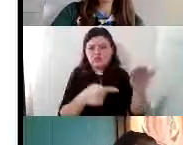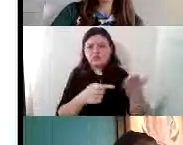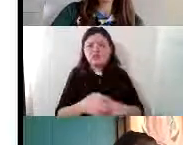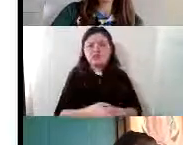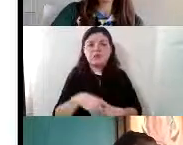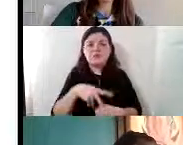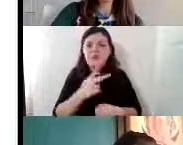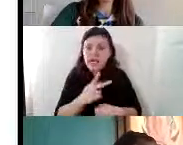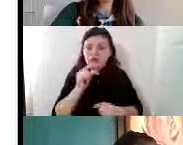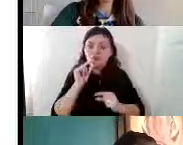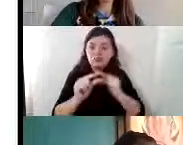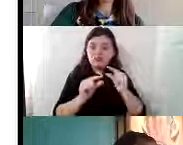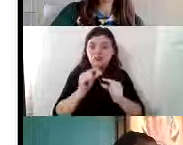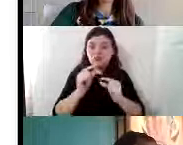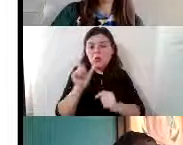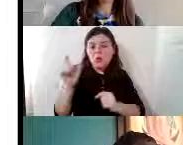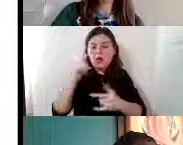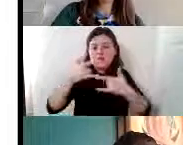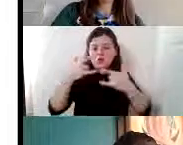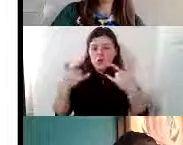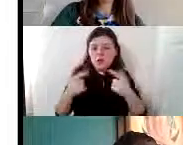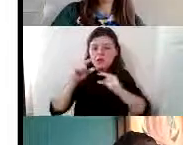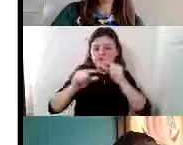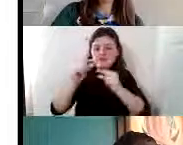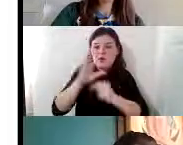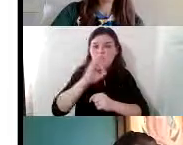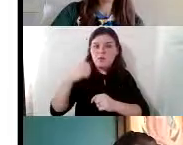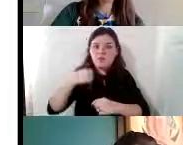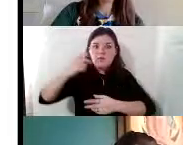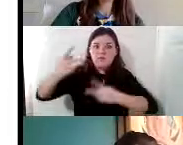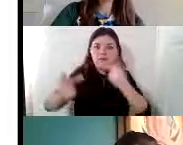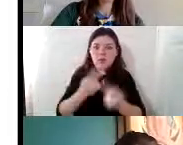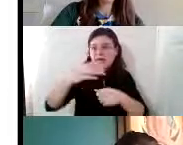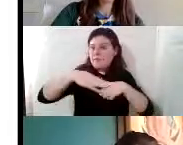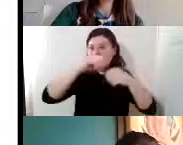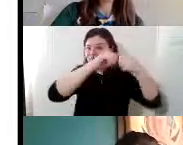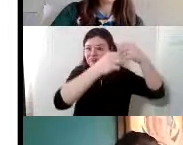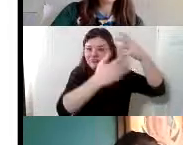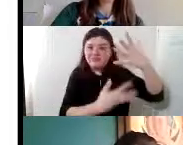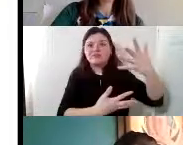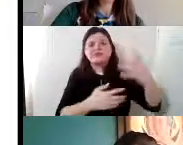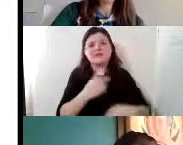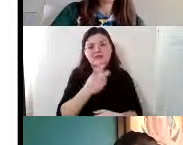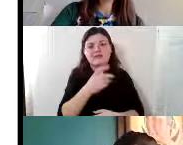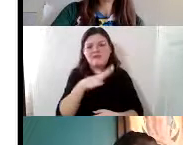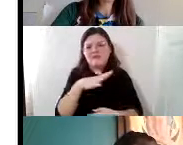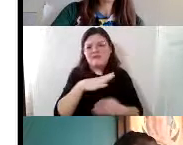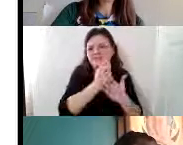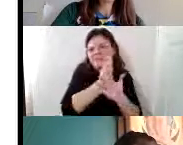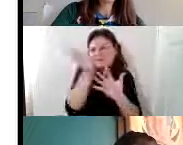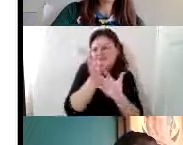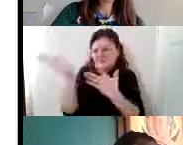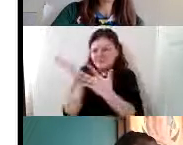conforme vas contando, tú puedes sacar muchísimas más. Si se dan cuenta, cada una de las preguntas tiene un eje. Sí,